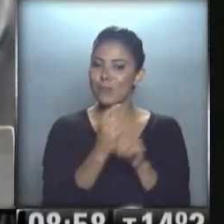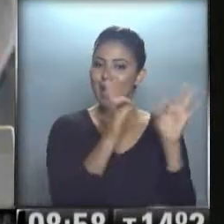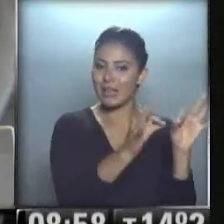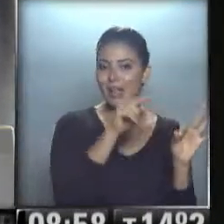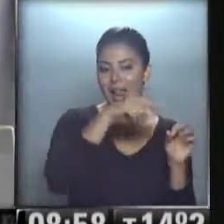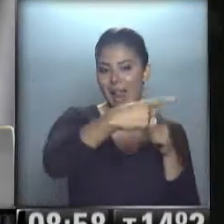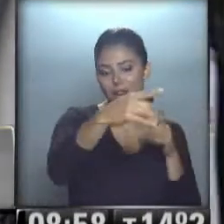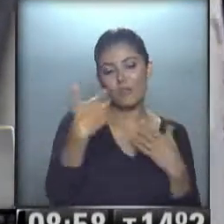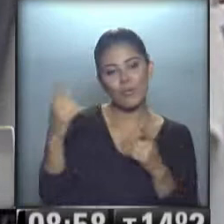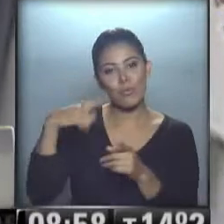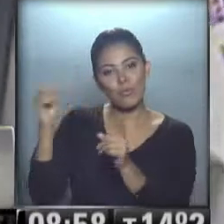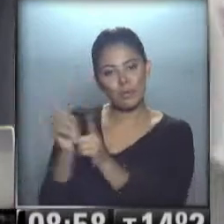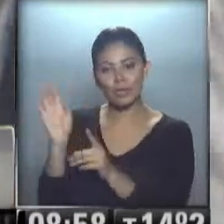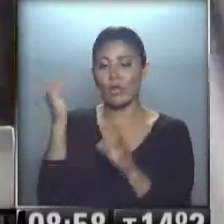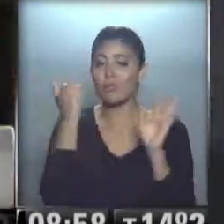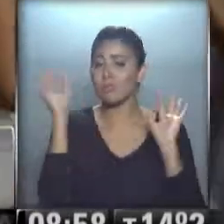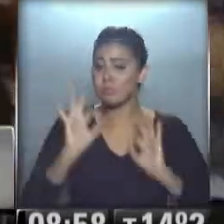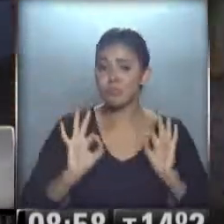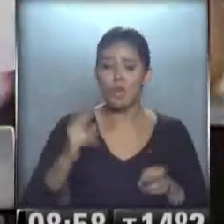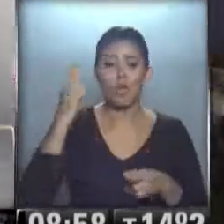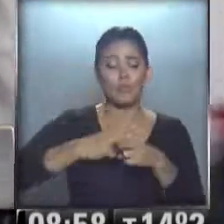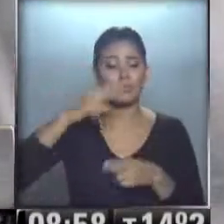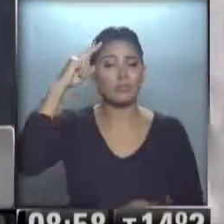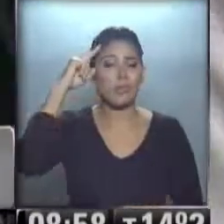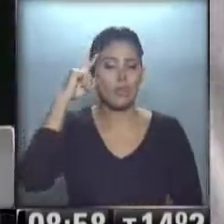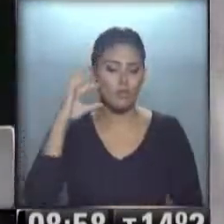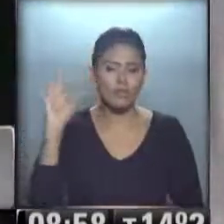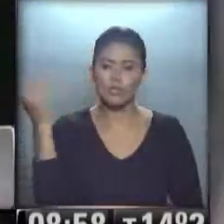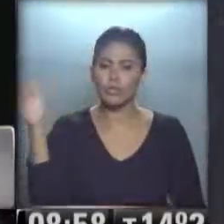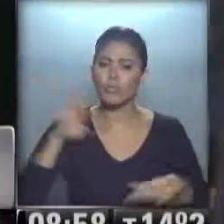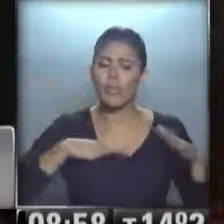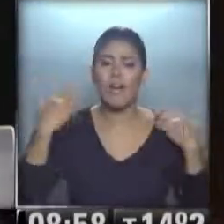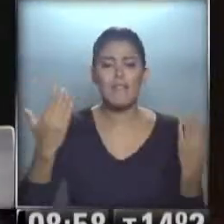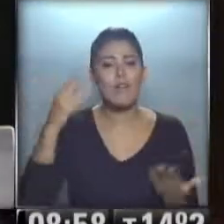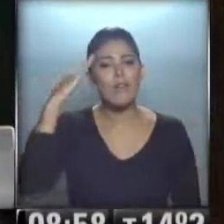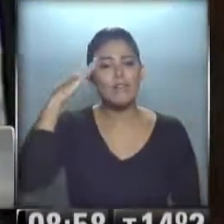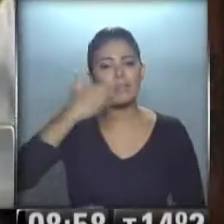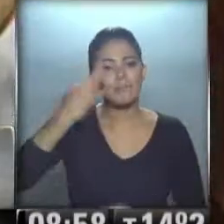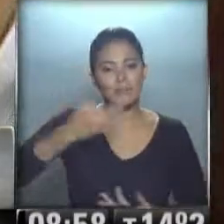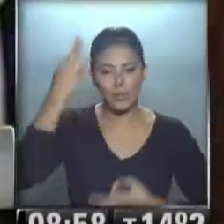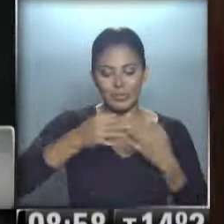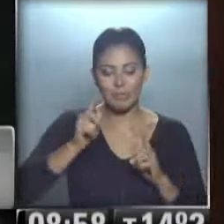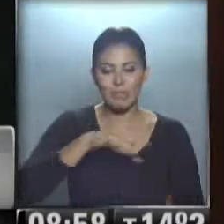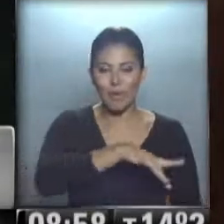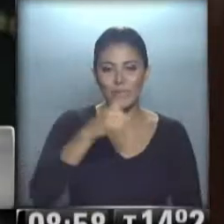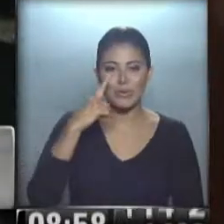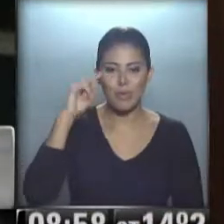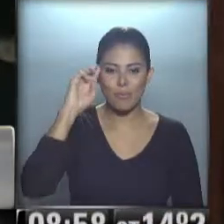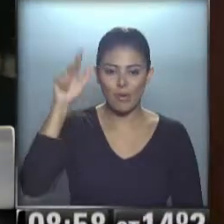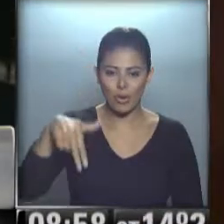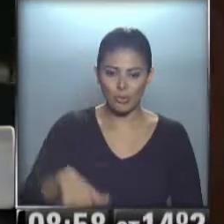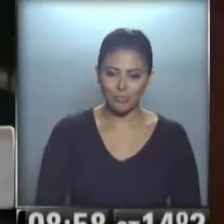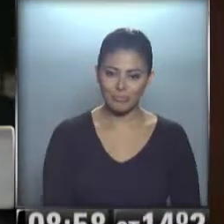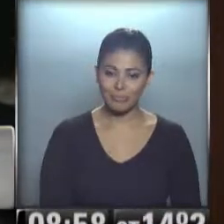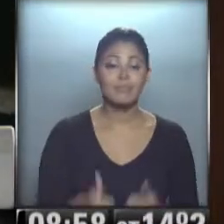entonces todo preparado novena edición prueba atlética por la memoria la verdad y la justicia aquí en el municipio de morón en